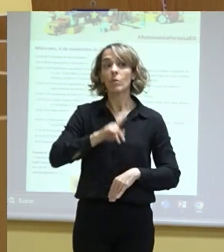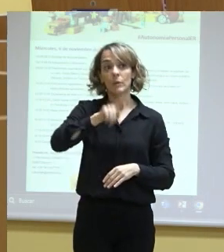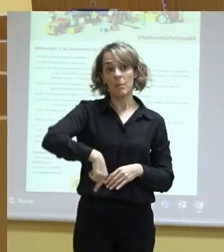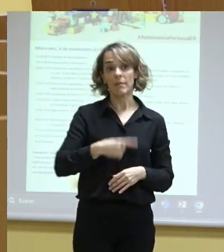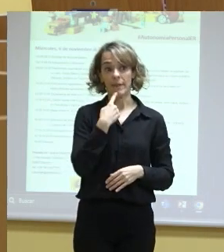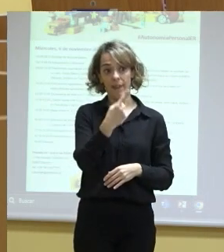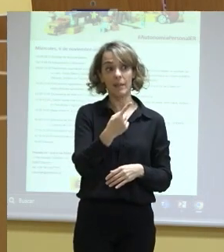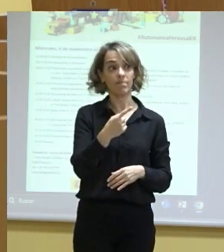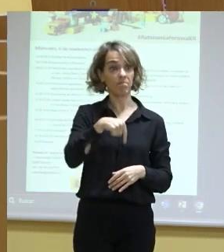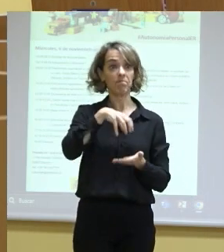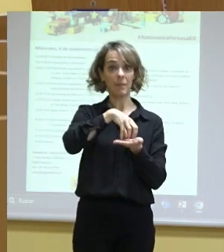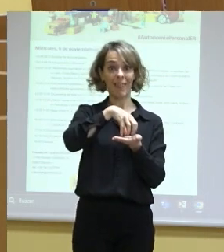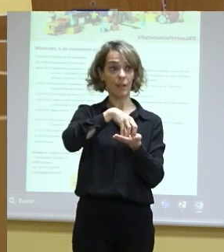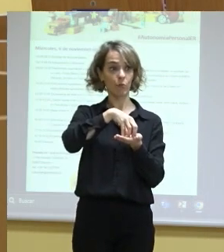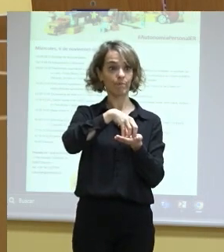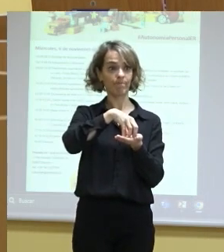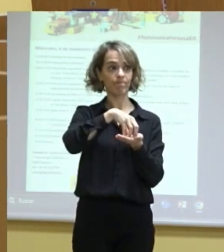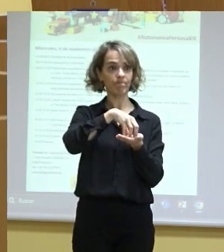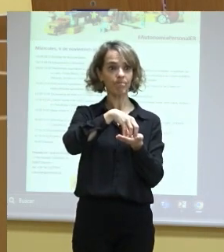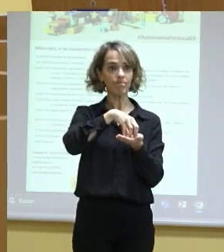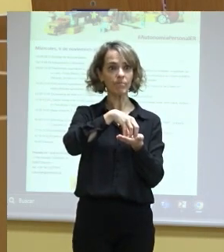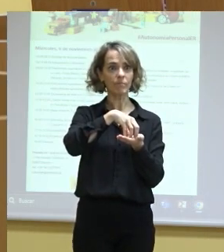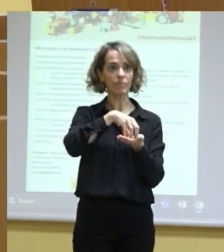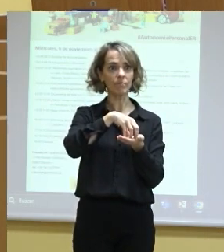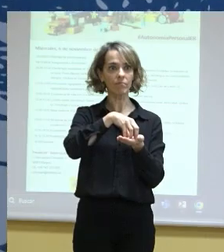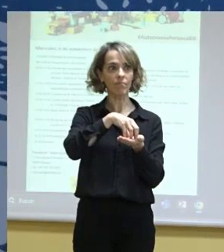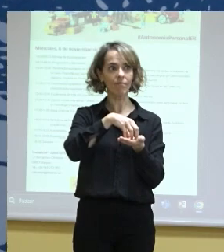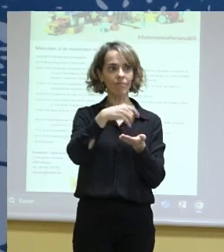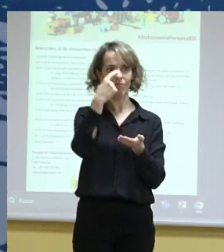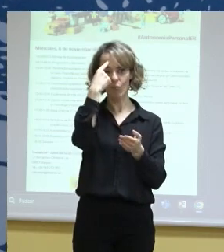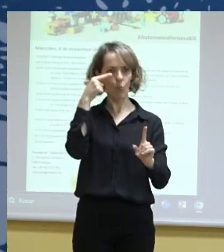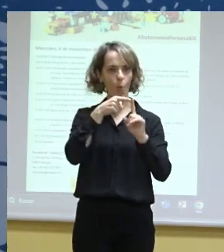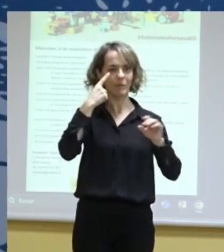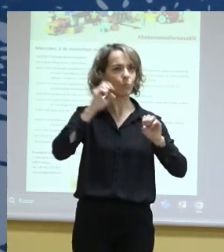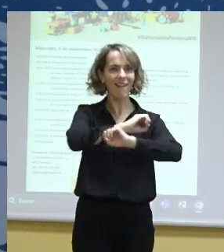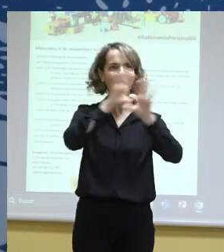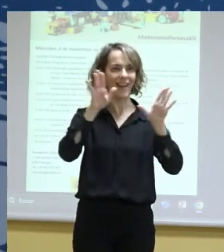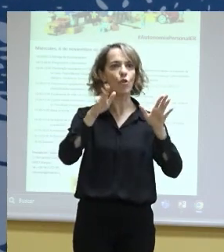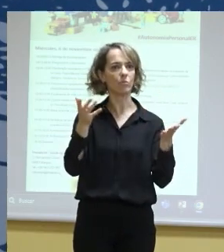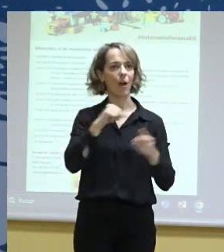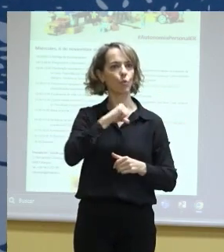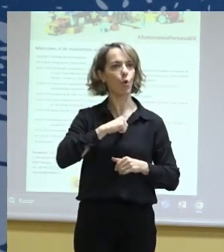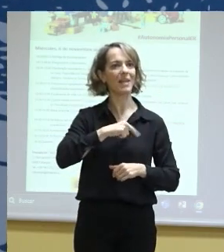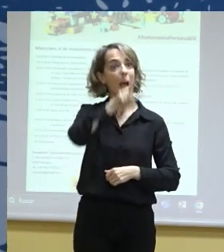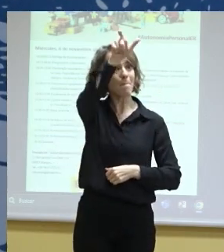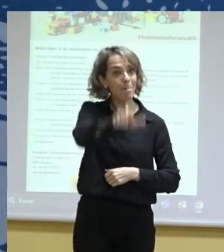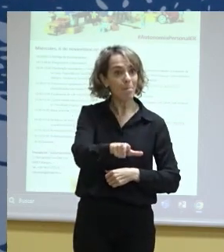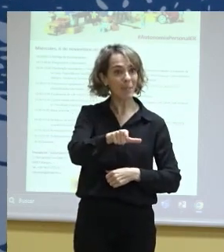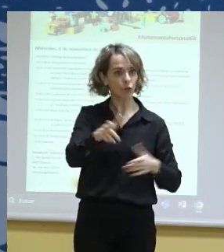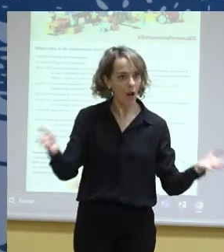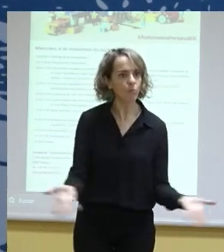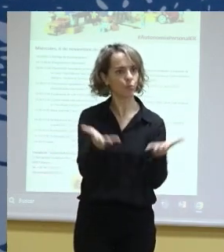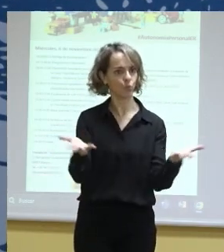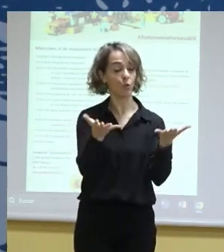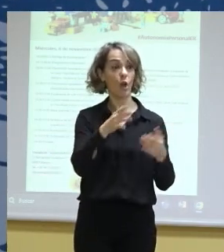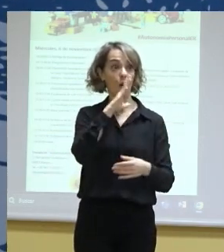que el centro también tiene su sentido claro en promover la autonomía personal. Y por esta razón,